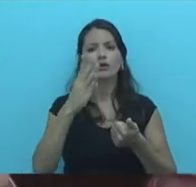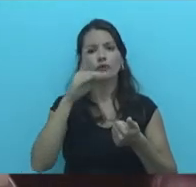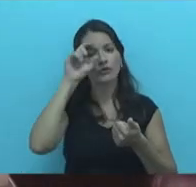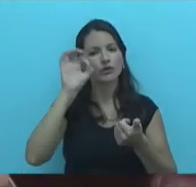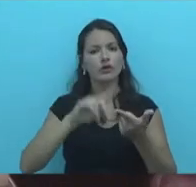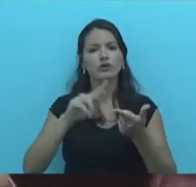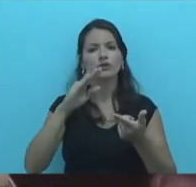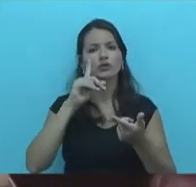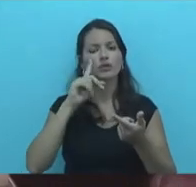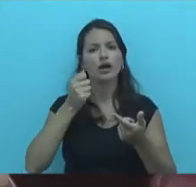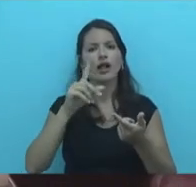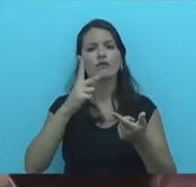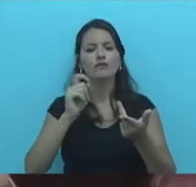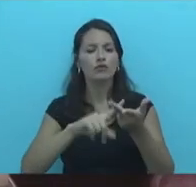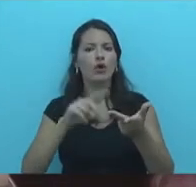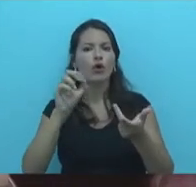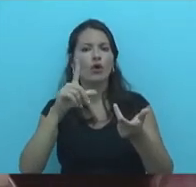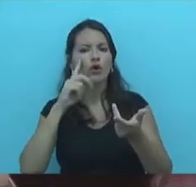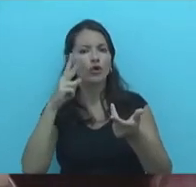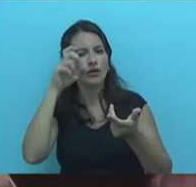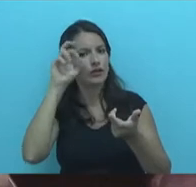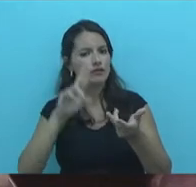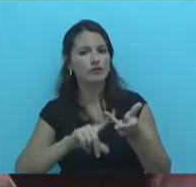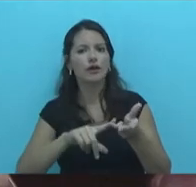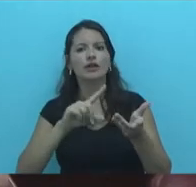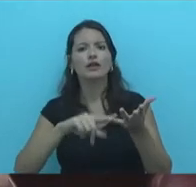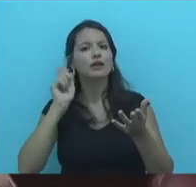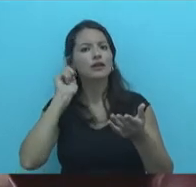diputada Giacone y el diputado Boscarol.